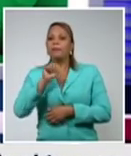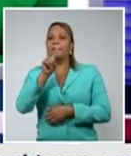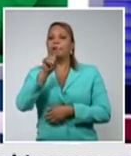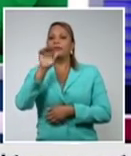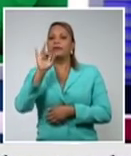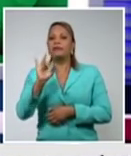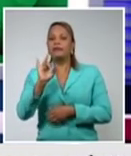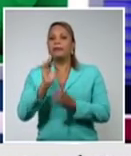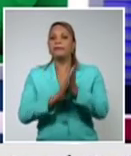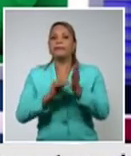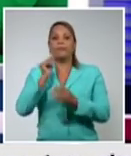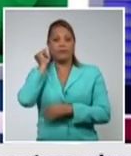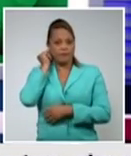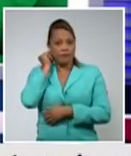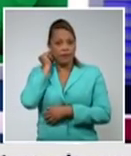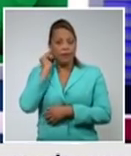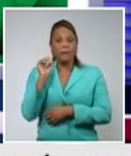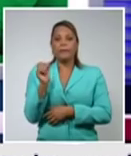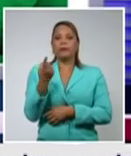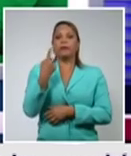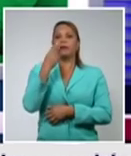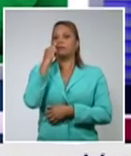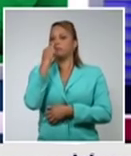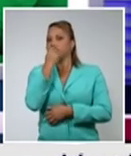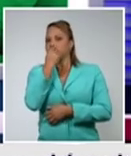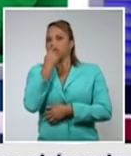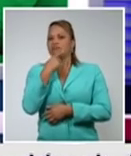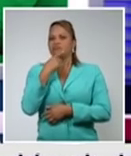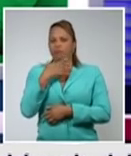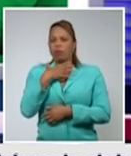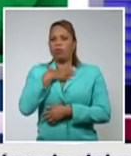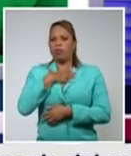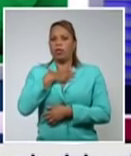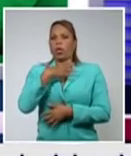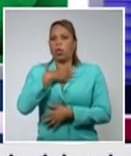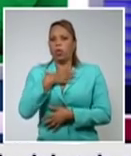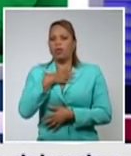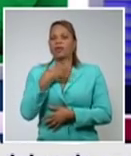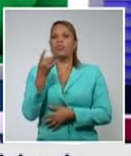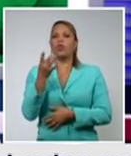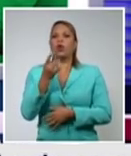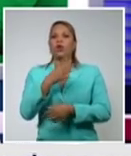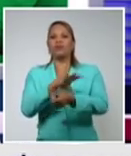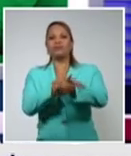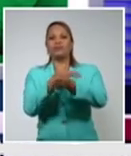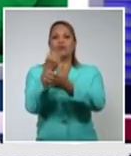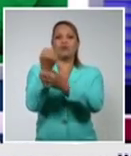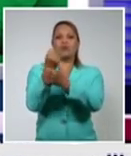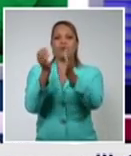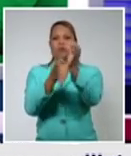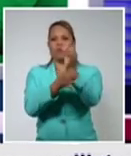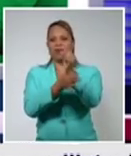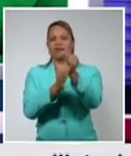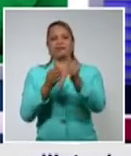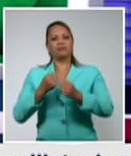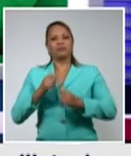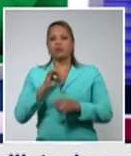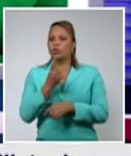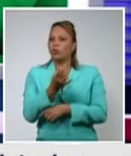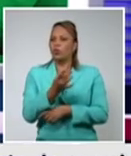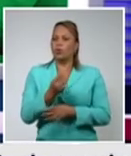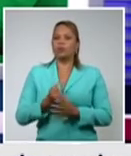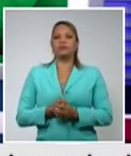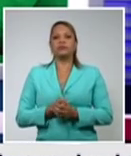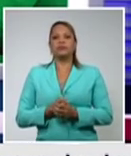con congestión nasal, tos y dolores musculares. Se encontraba ingresado en su